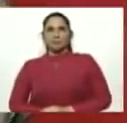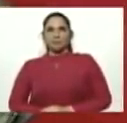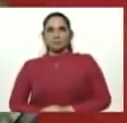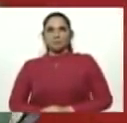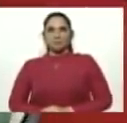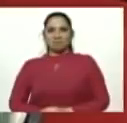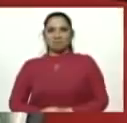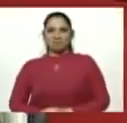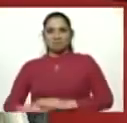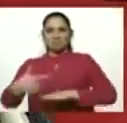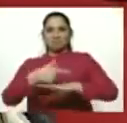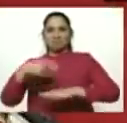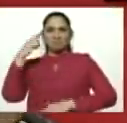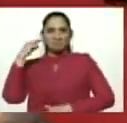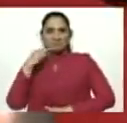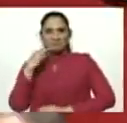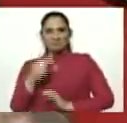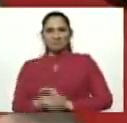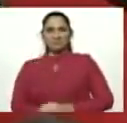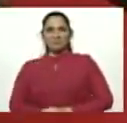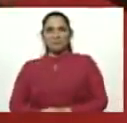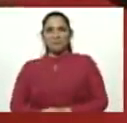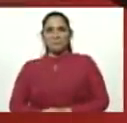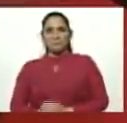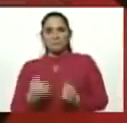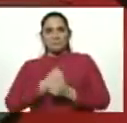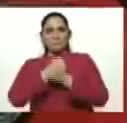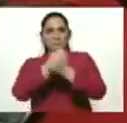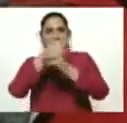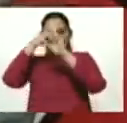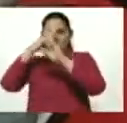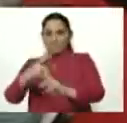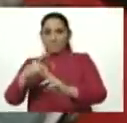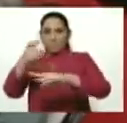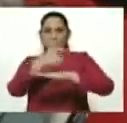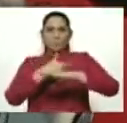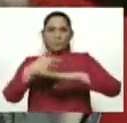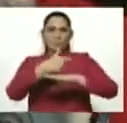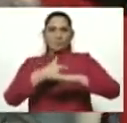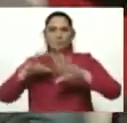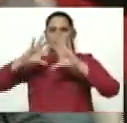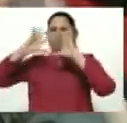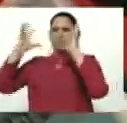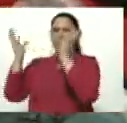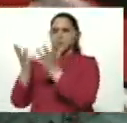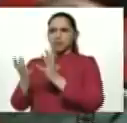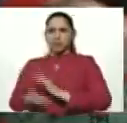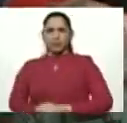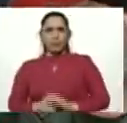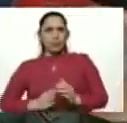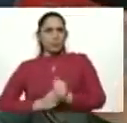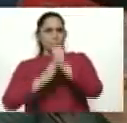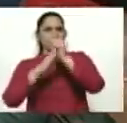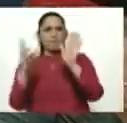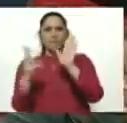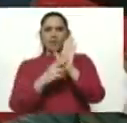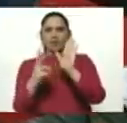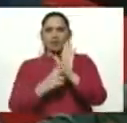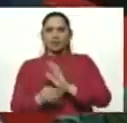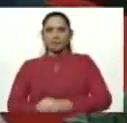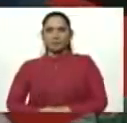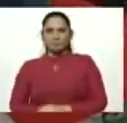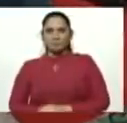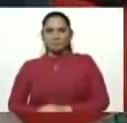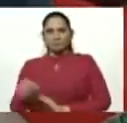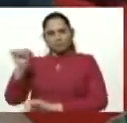del gobierno bolivariano, querido y respetado por los gobiernos del mundo, el liderazgo de verdad para